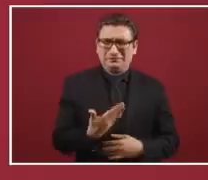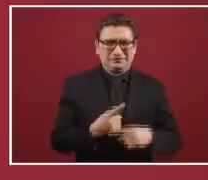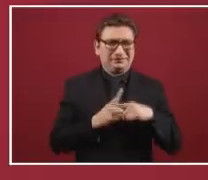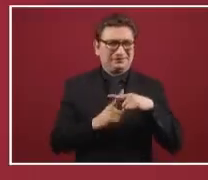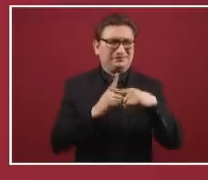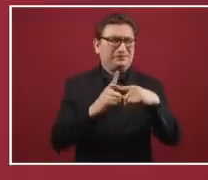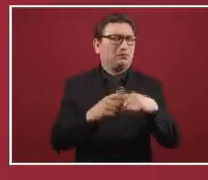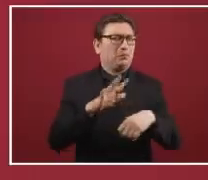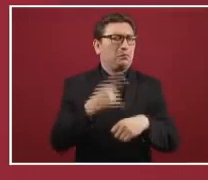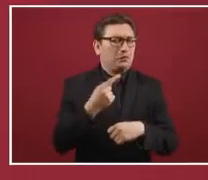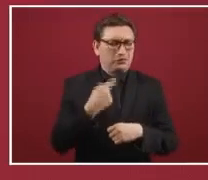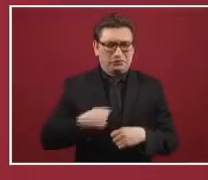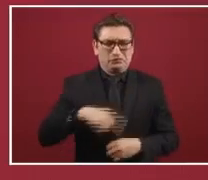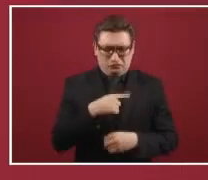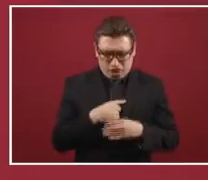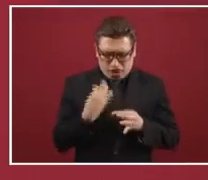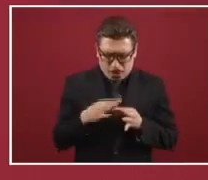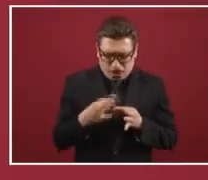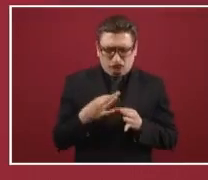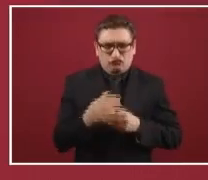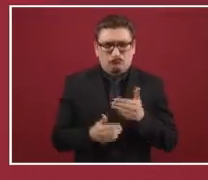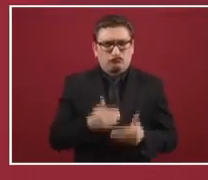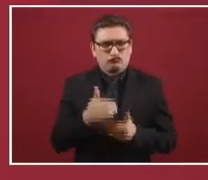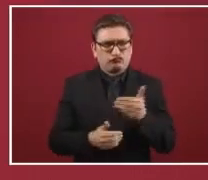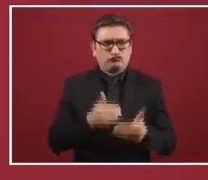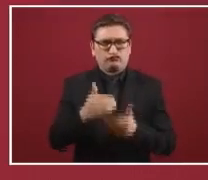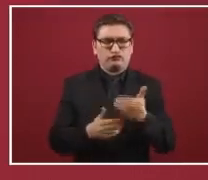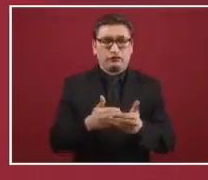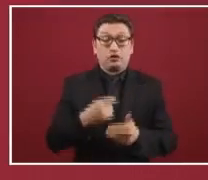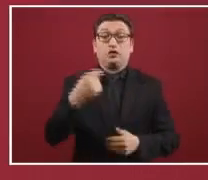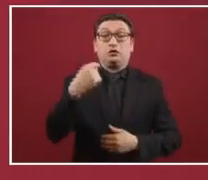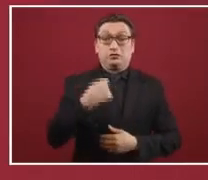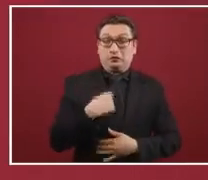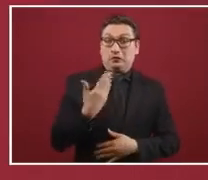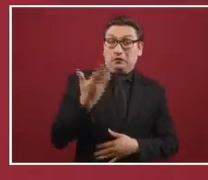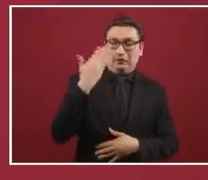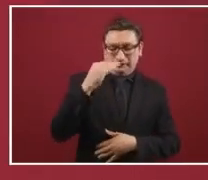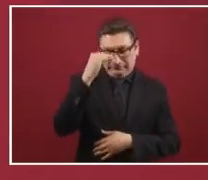porque vamos avanzando más de lo que yo imaginaba.